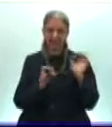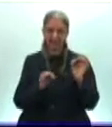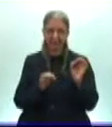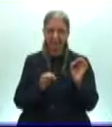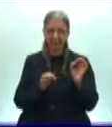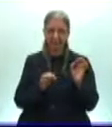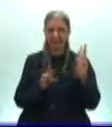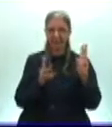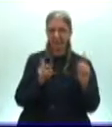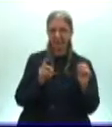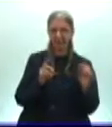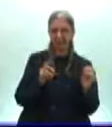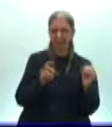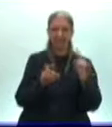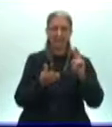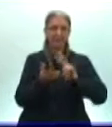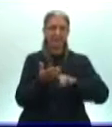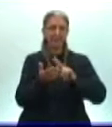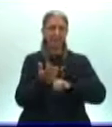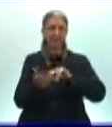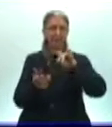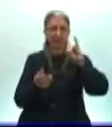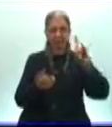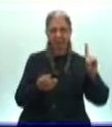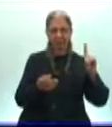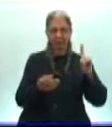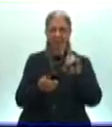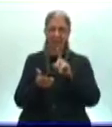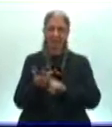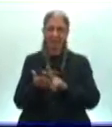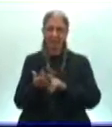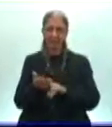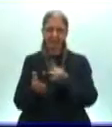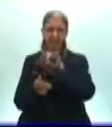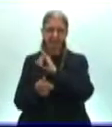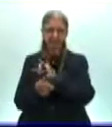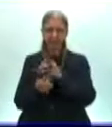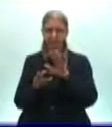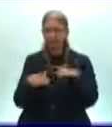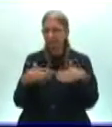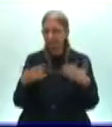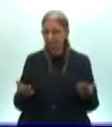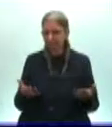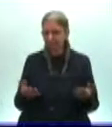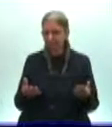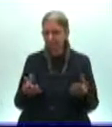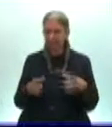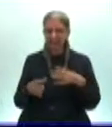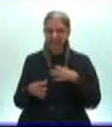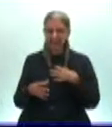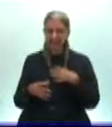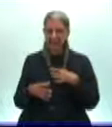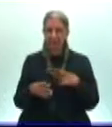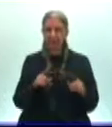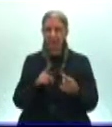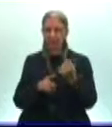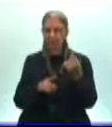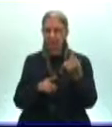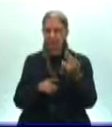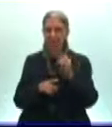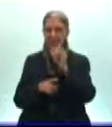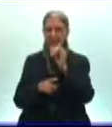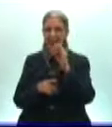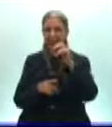a cada miembro de una inecuación, se obtiene una inecuación equivalente. Es